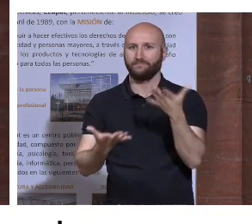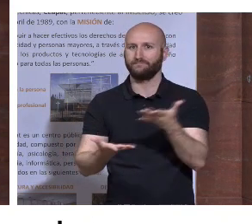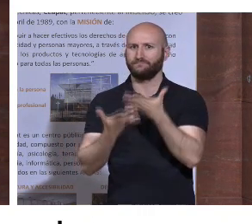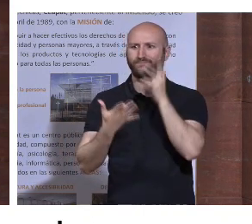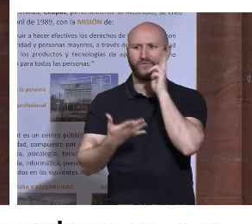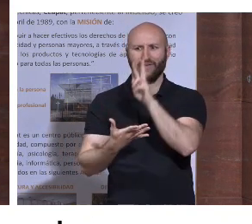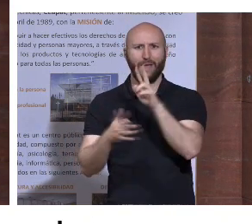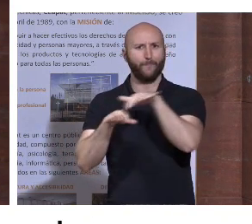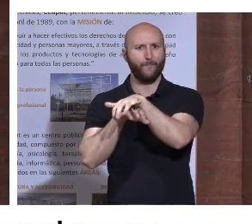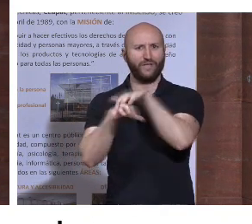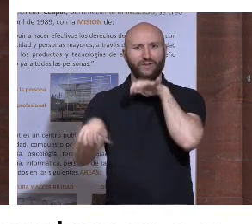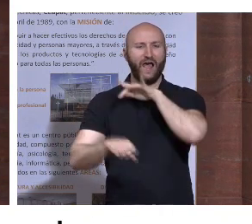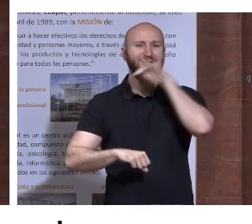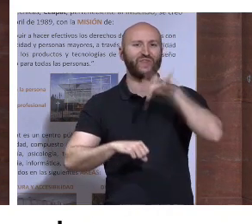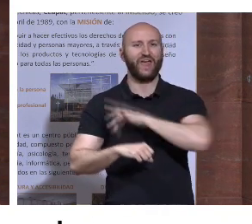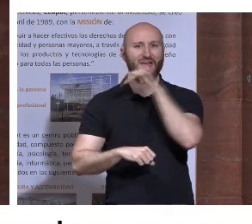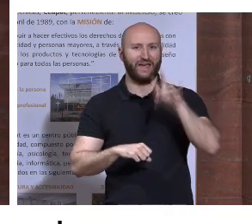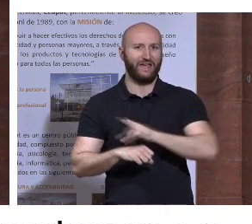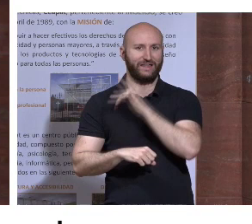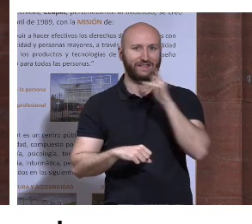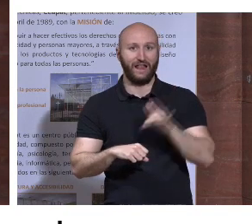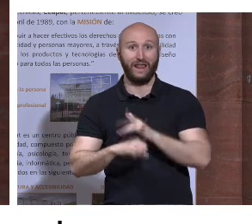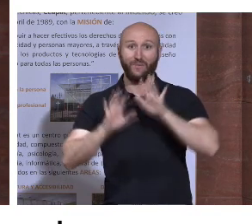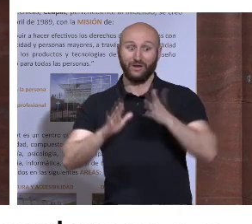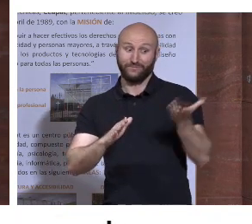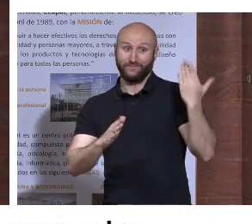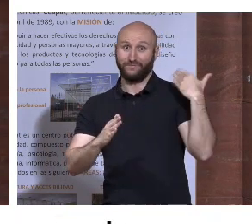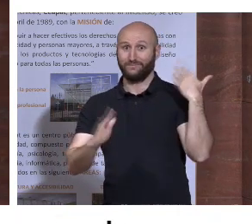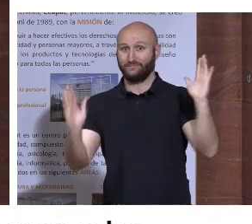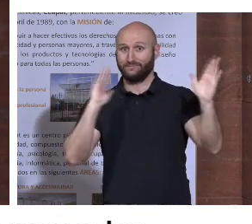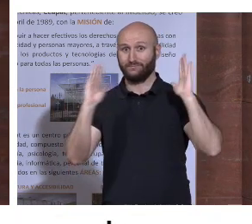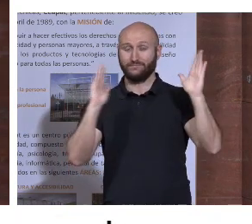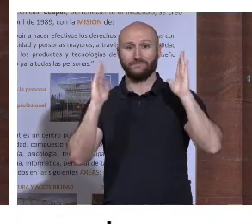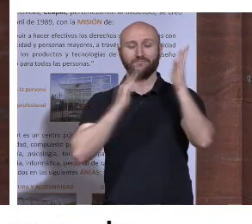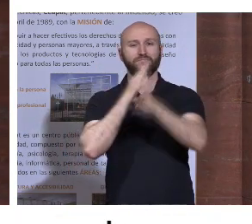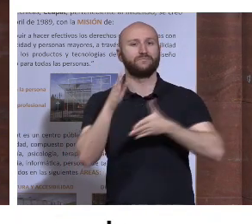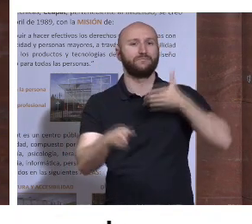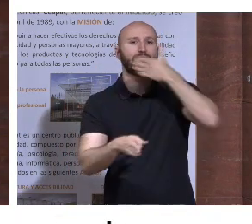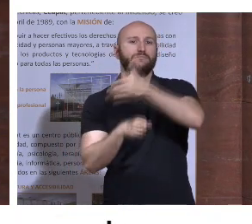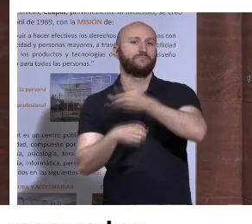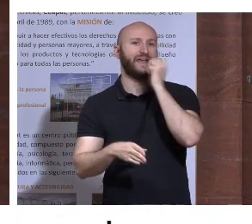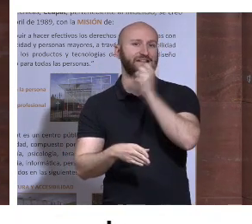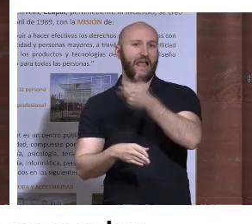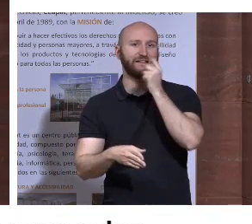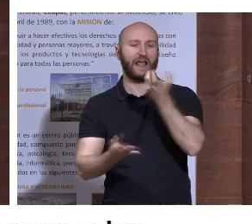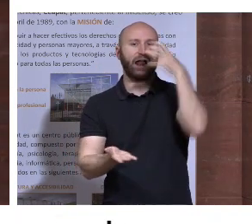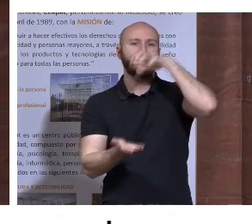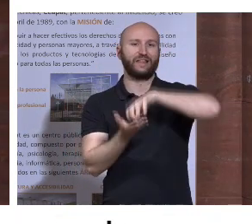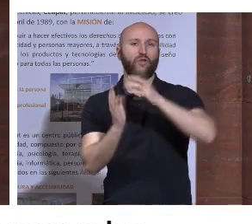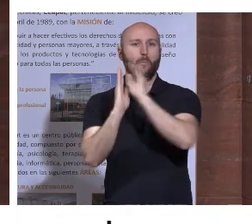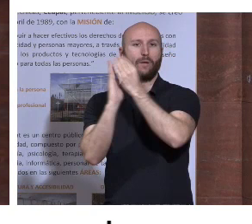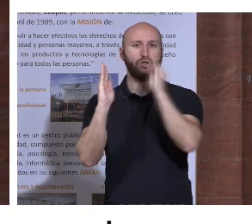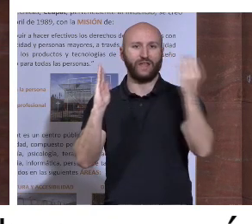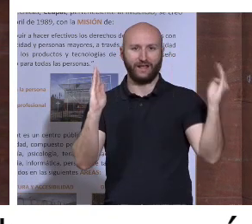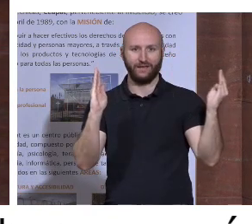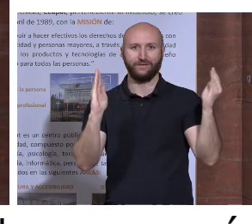manera virtual, en formato digital, pero en aquel entonces pues íbamos más frecuentemente a bibliotecas. Y